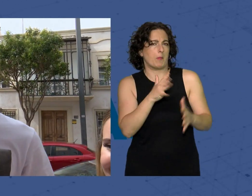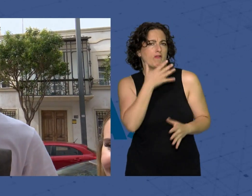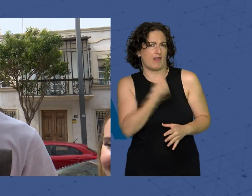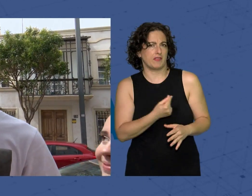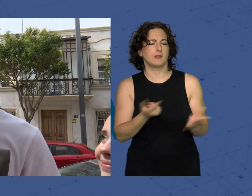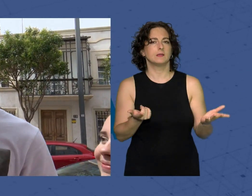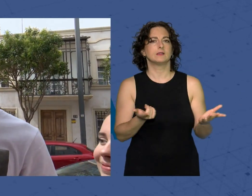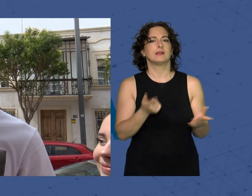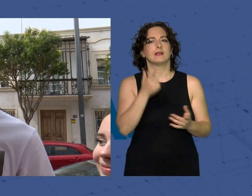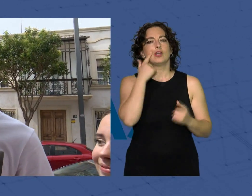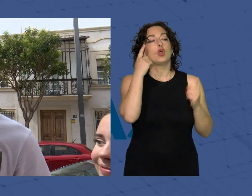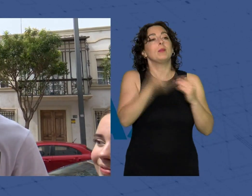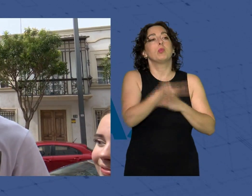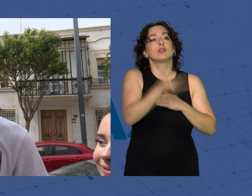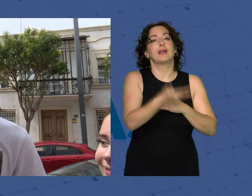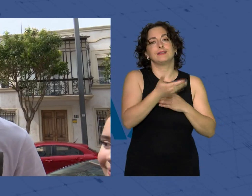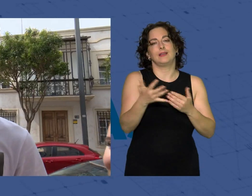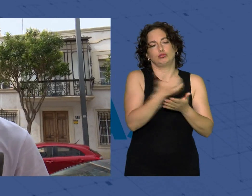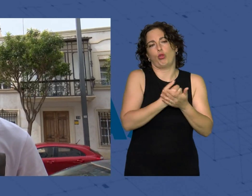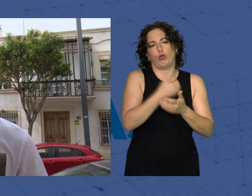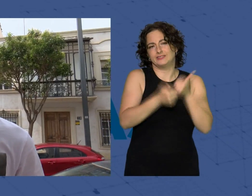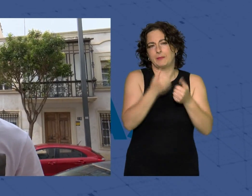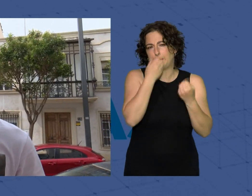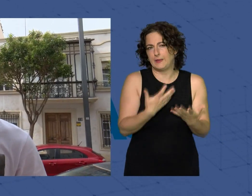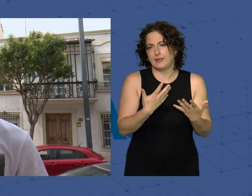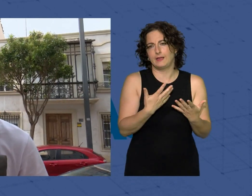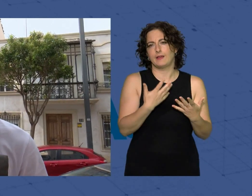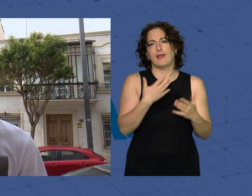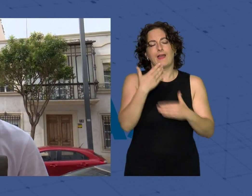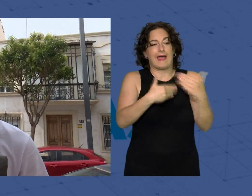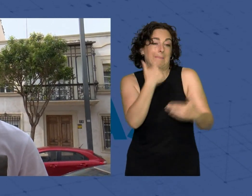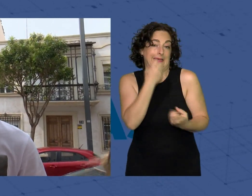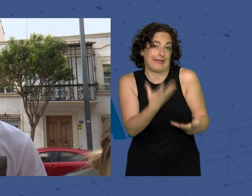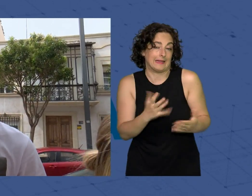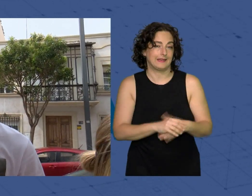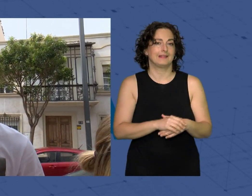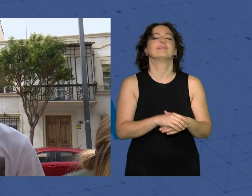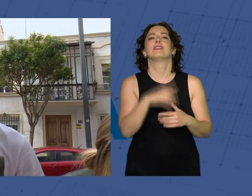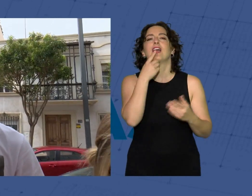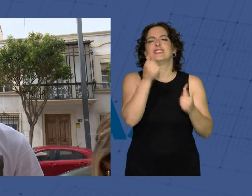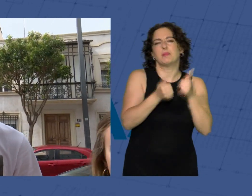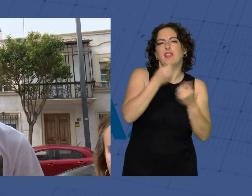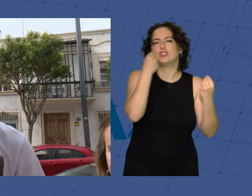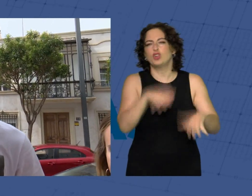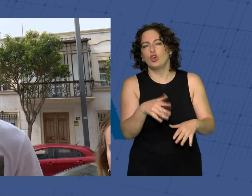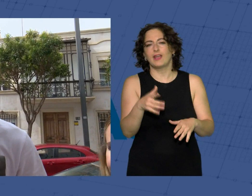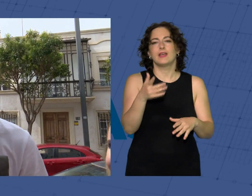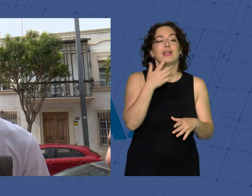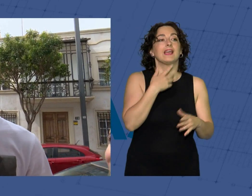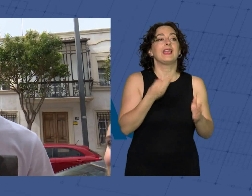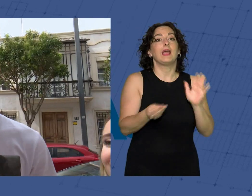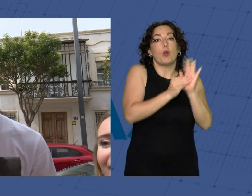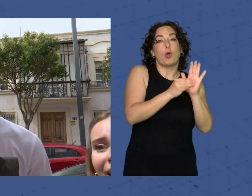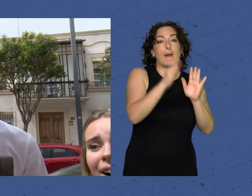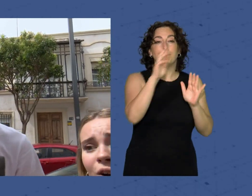Así que eso, lo importante es que se haga todo bien y punto. Así que hay que, a ver qué sale, en la semana de historia y todo eso, pero bueno, que quede a Primo,